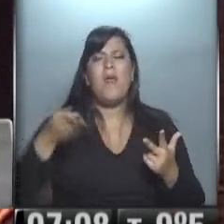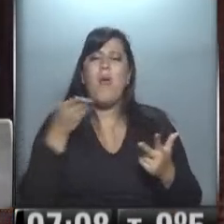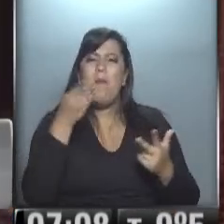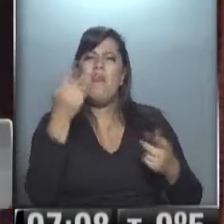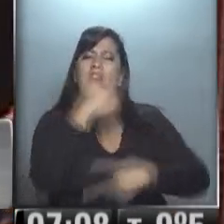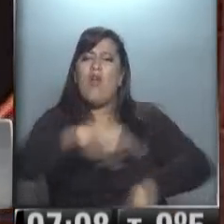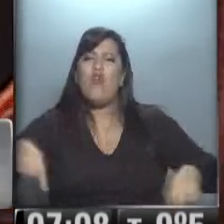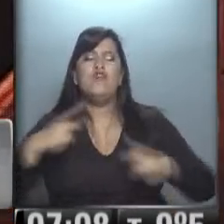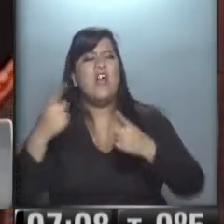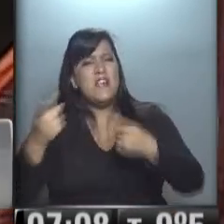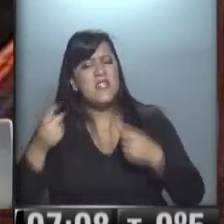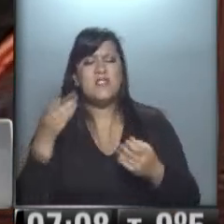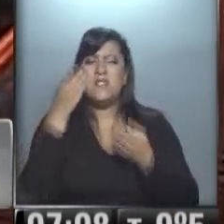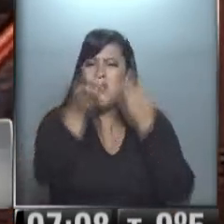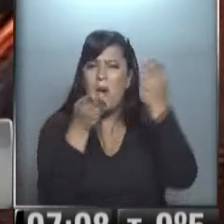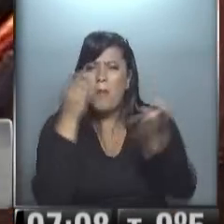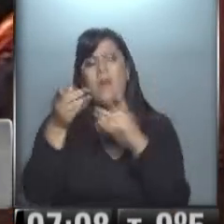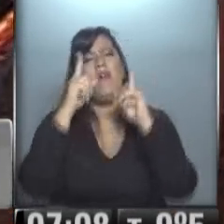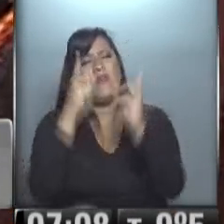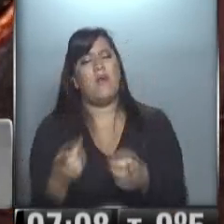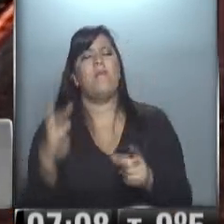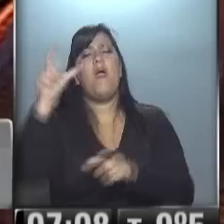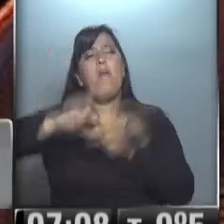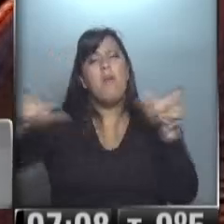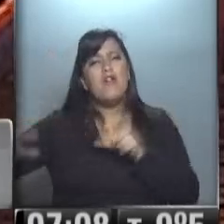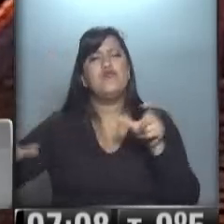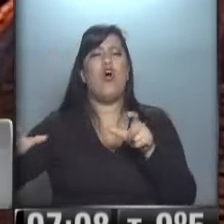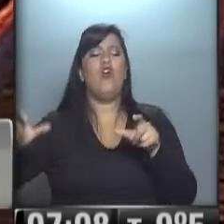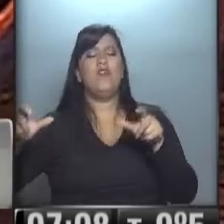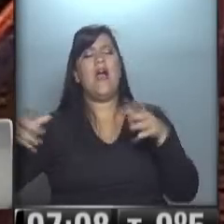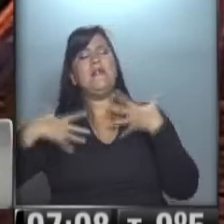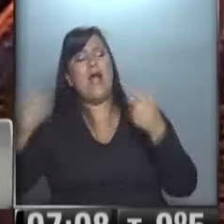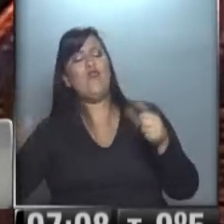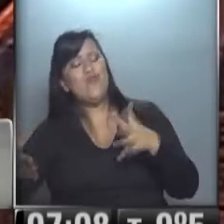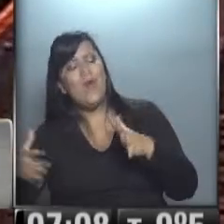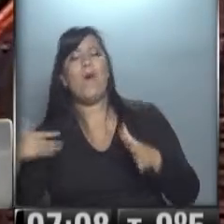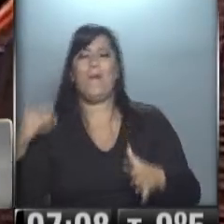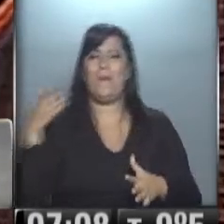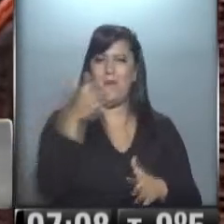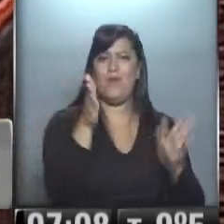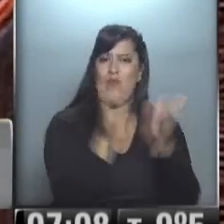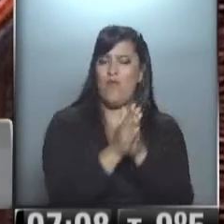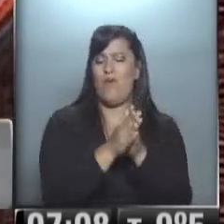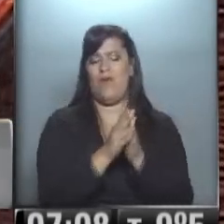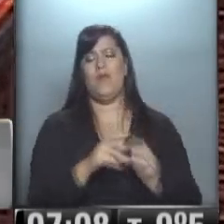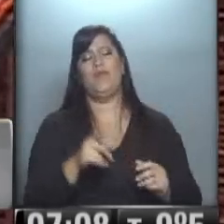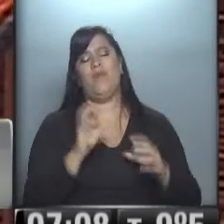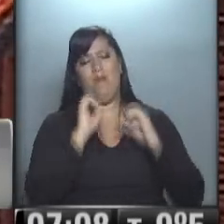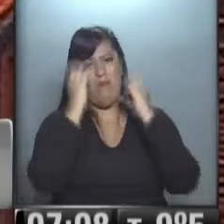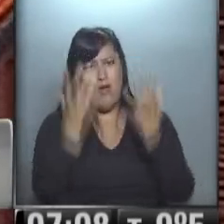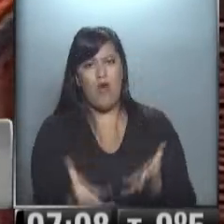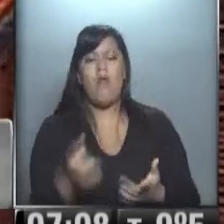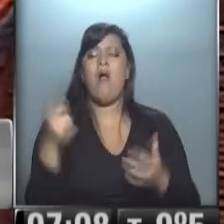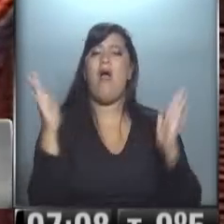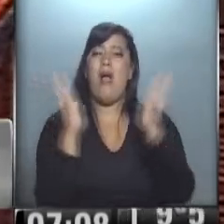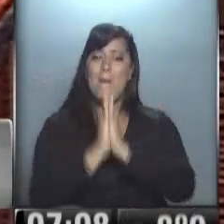más necesita y por sus seres queridos seguramente. A las 11 está prevista una misa encabezada